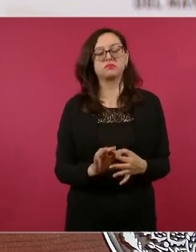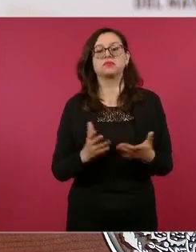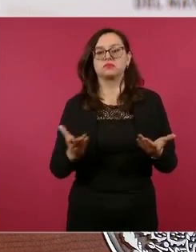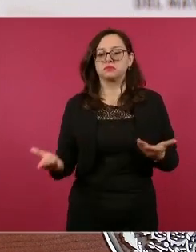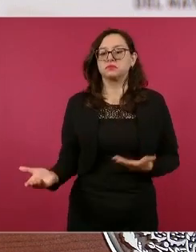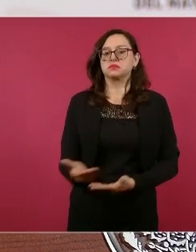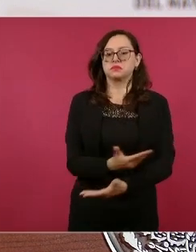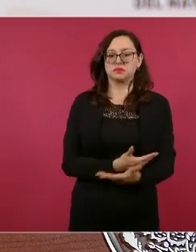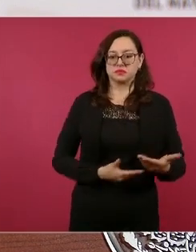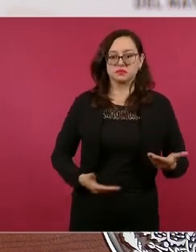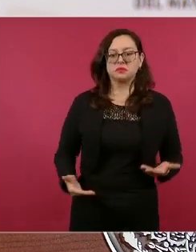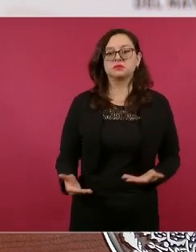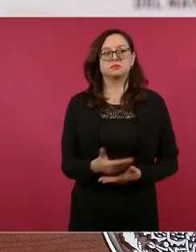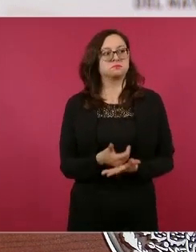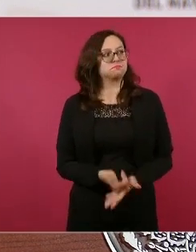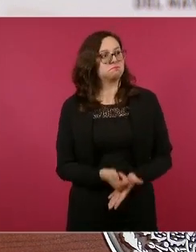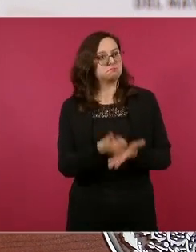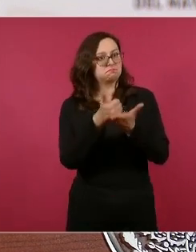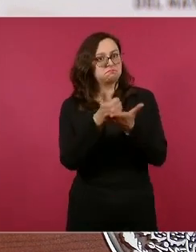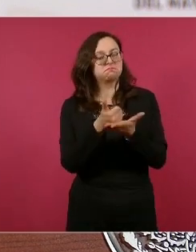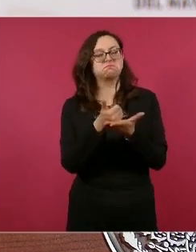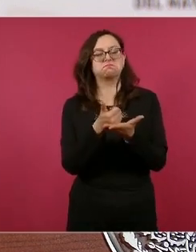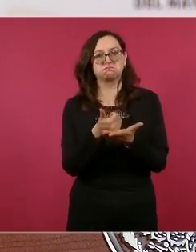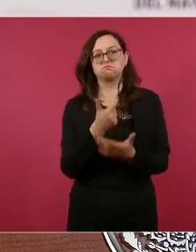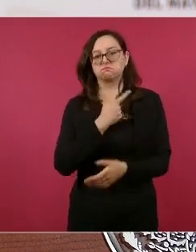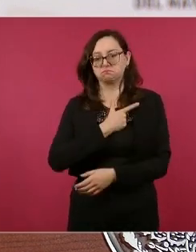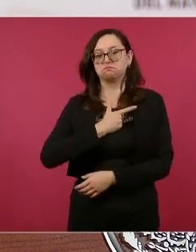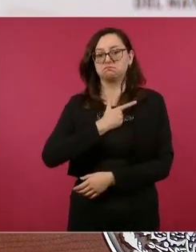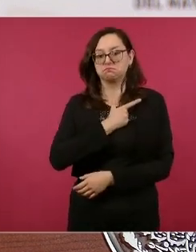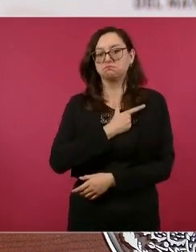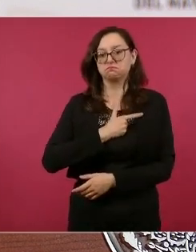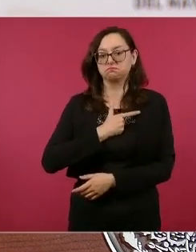contribuyendo, ayudando y